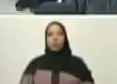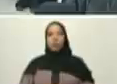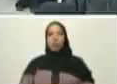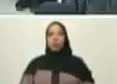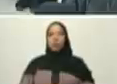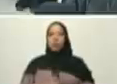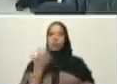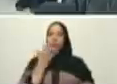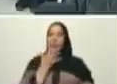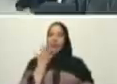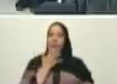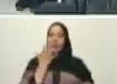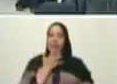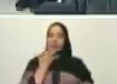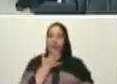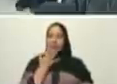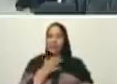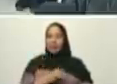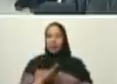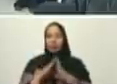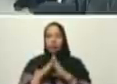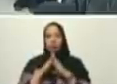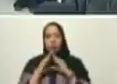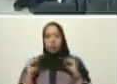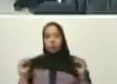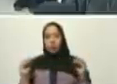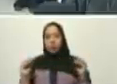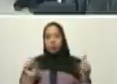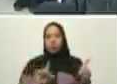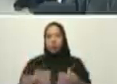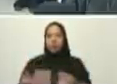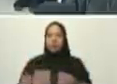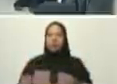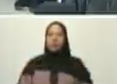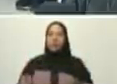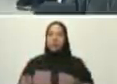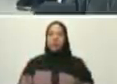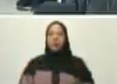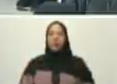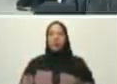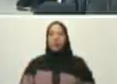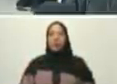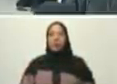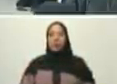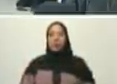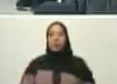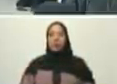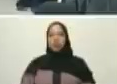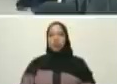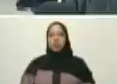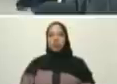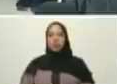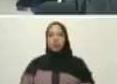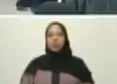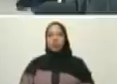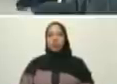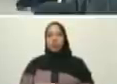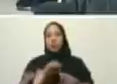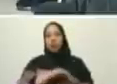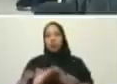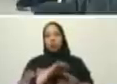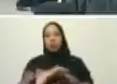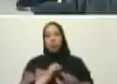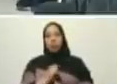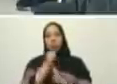torito te dije torito te quedaste bueno tengo un muchacho líder que lo